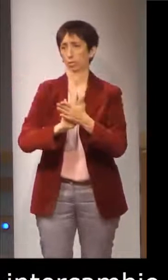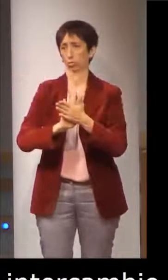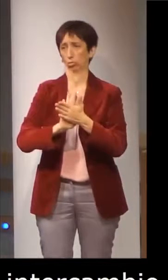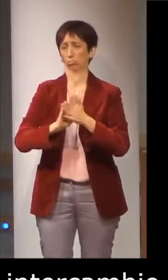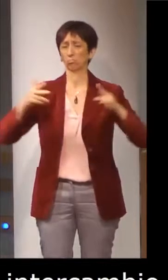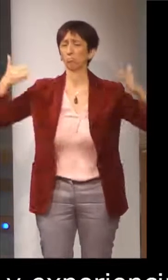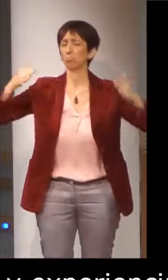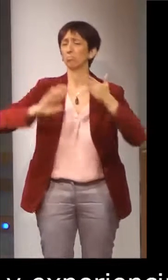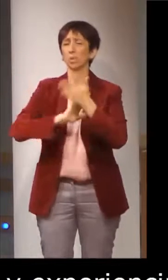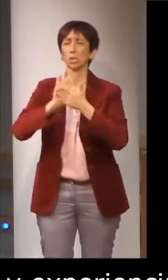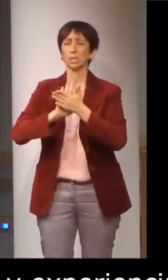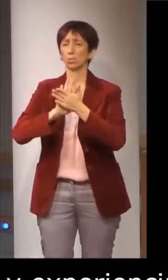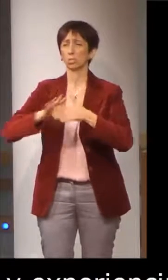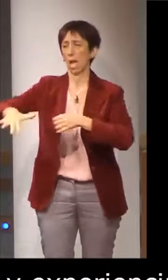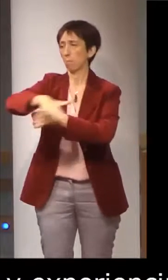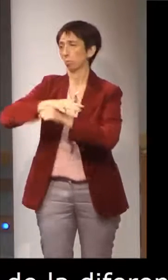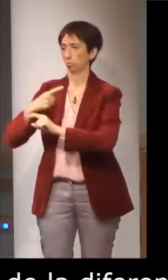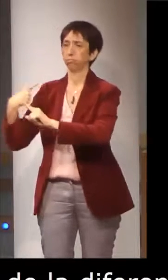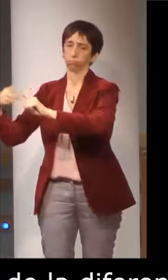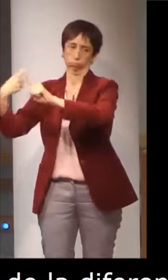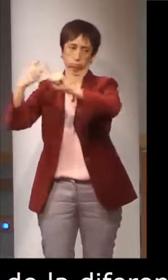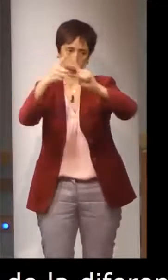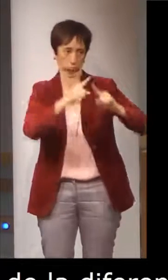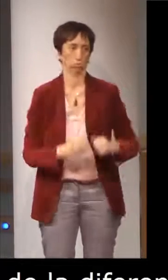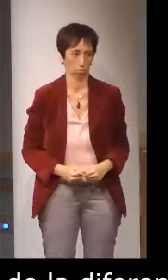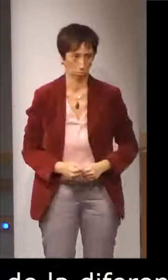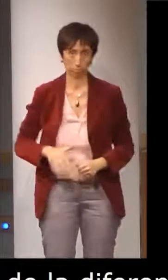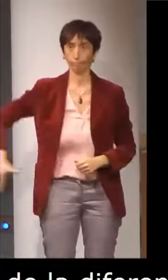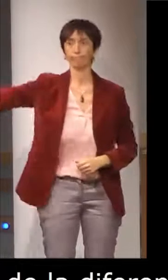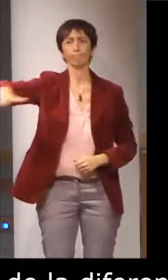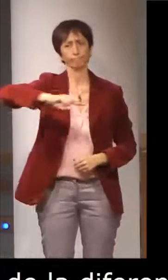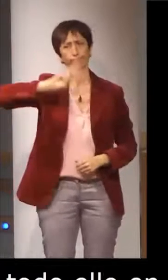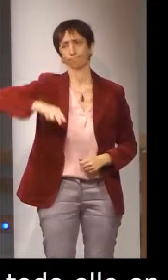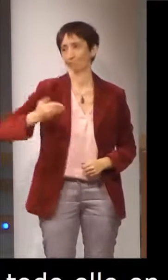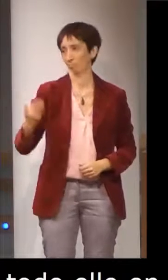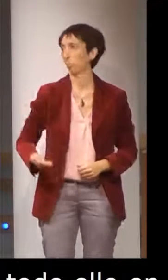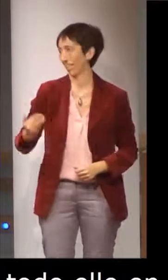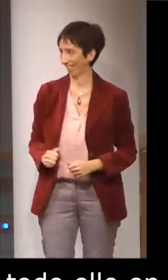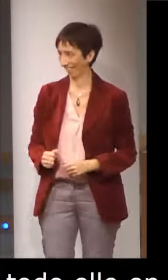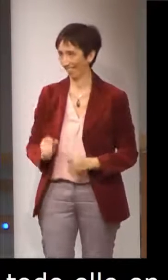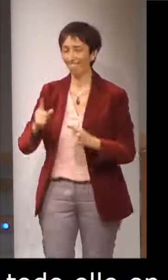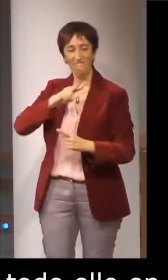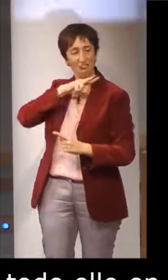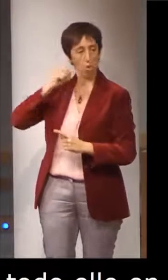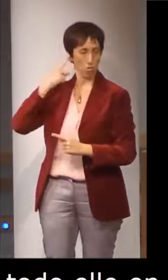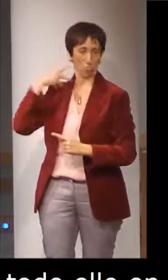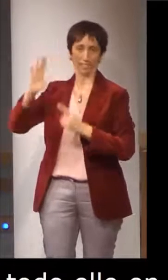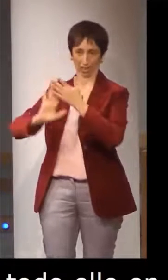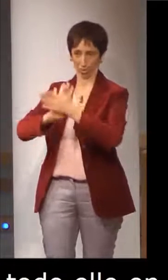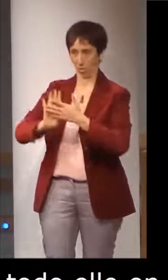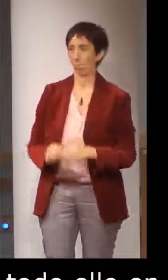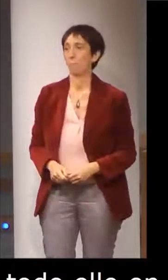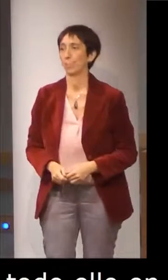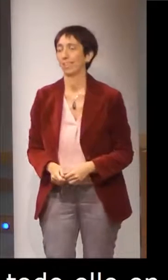centrado todo ello en la lengua de signos, además en diferentes ámbitos. Este es un espacio importante